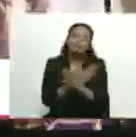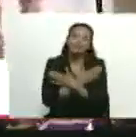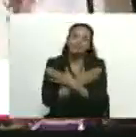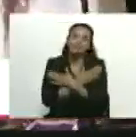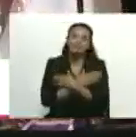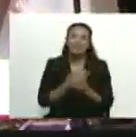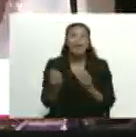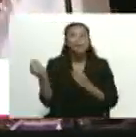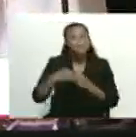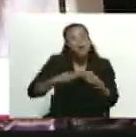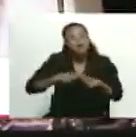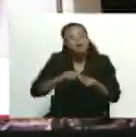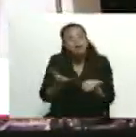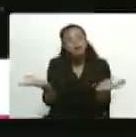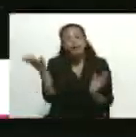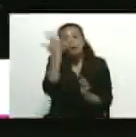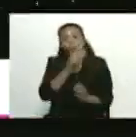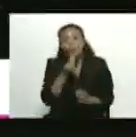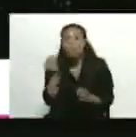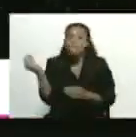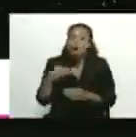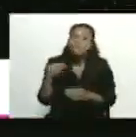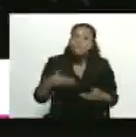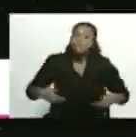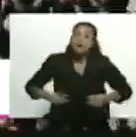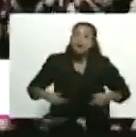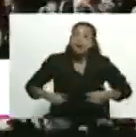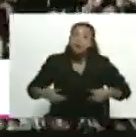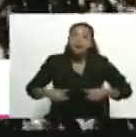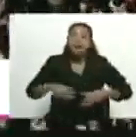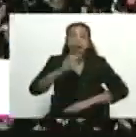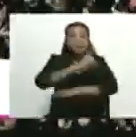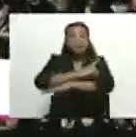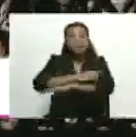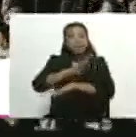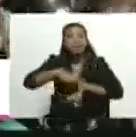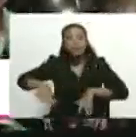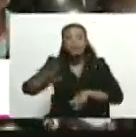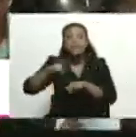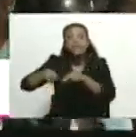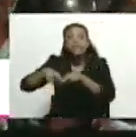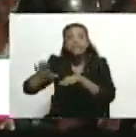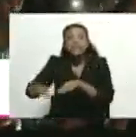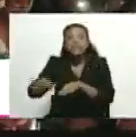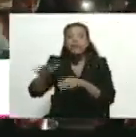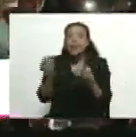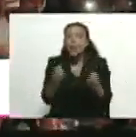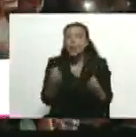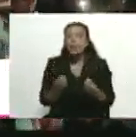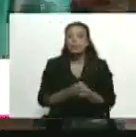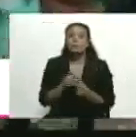gustaría hacer mucho más por nuestros muchachos y muchachas. Y aquí hay una chipilina también. ¿Dónde te graduaste tú?